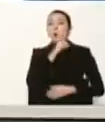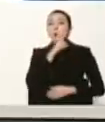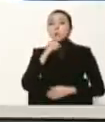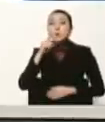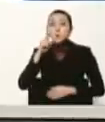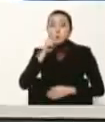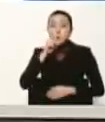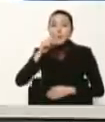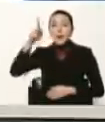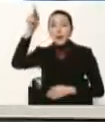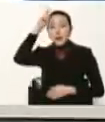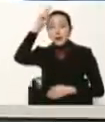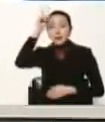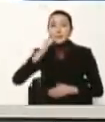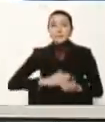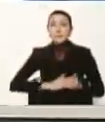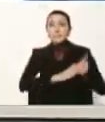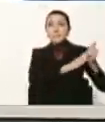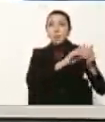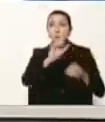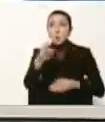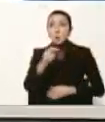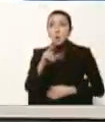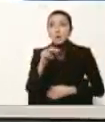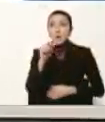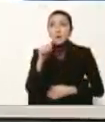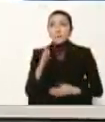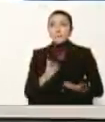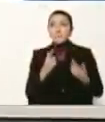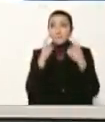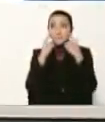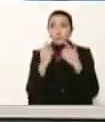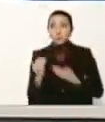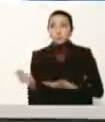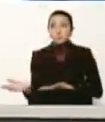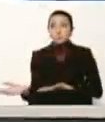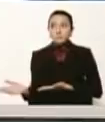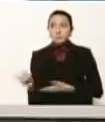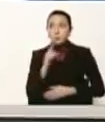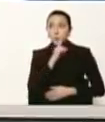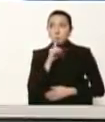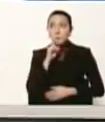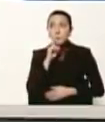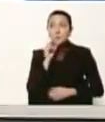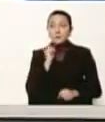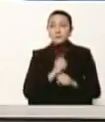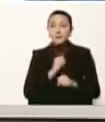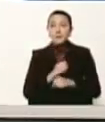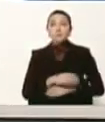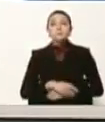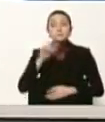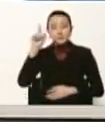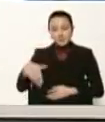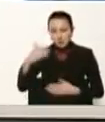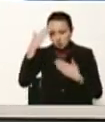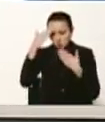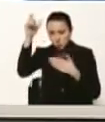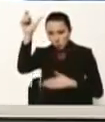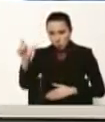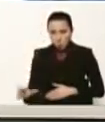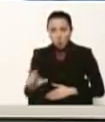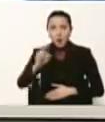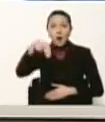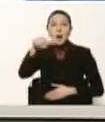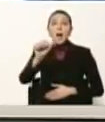Indio Guaycaipuro. Saludamos también la presencia del jefe del Distrito Capital, compañero Naúm